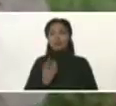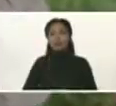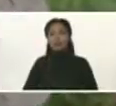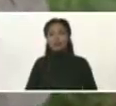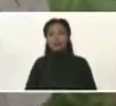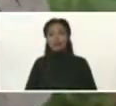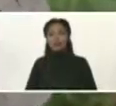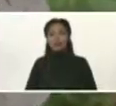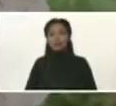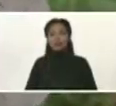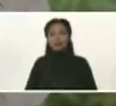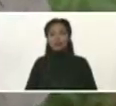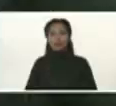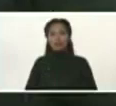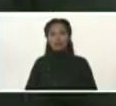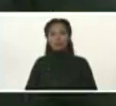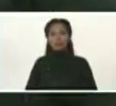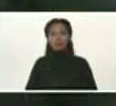Bueno,